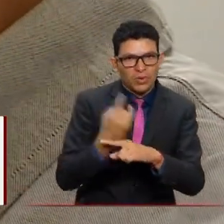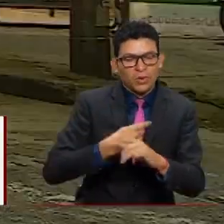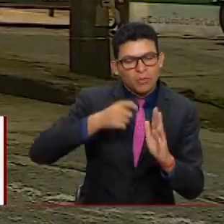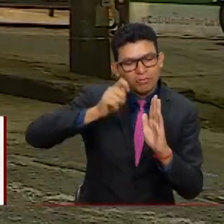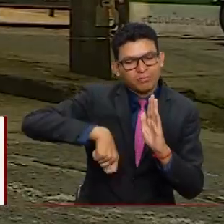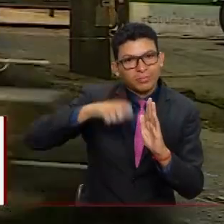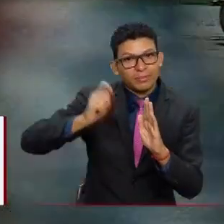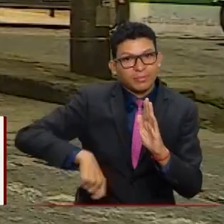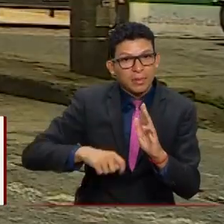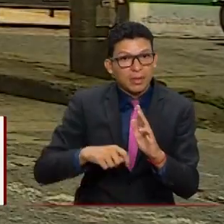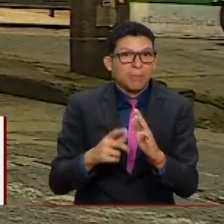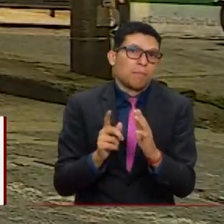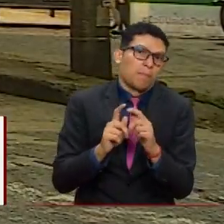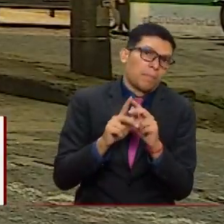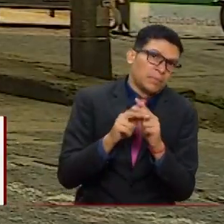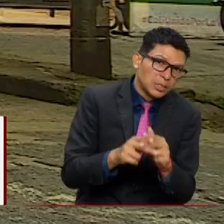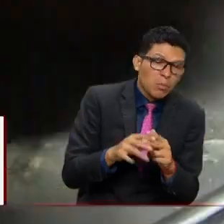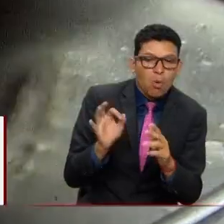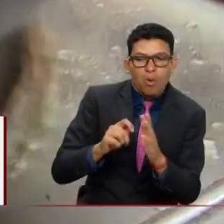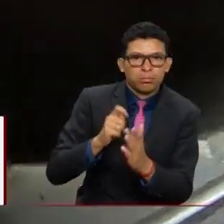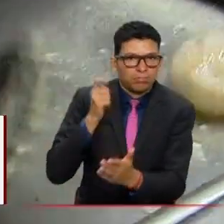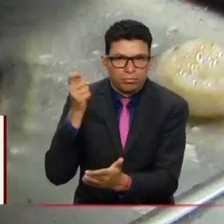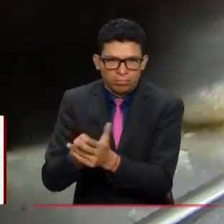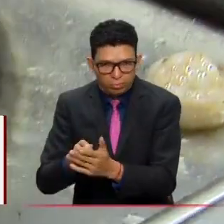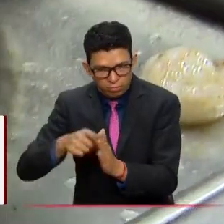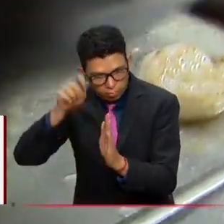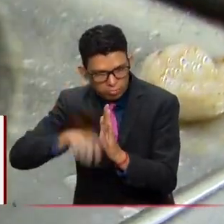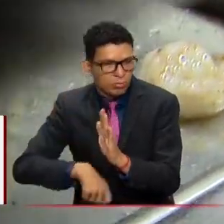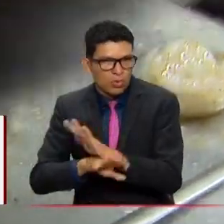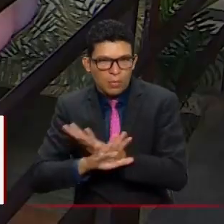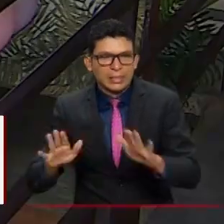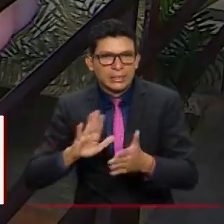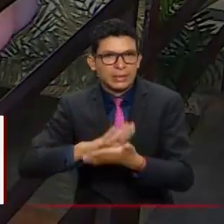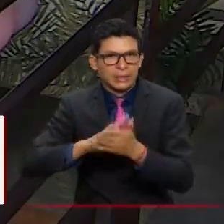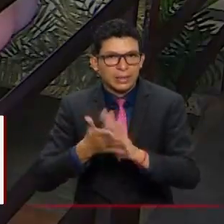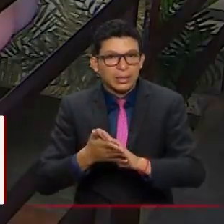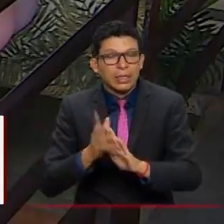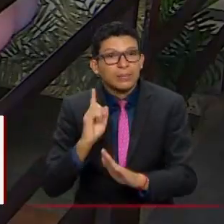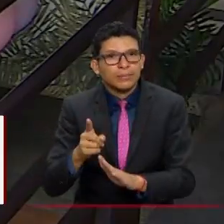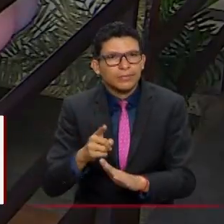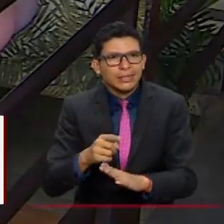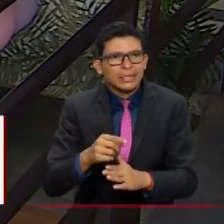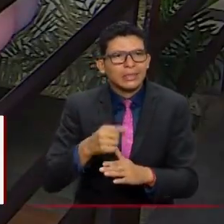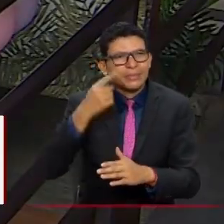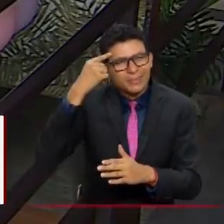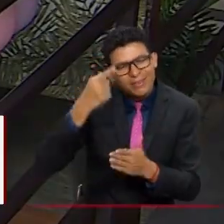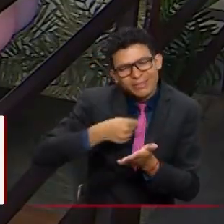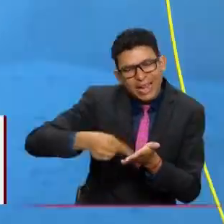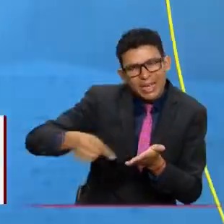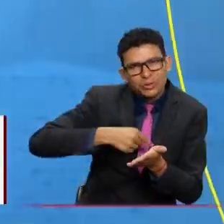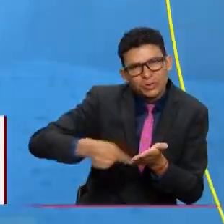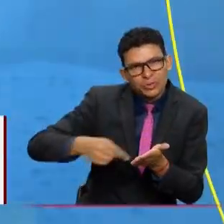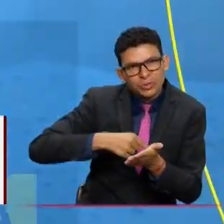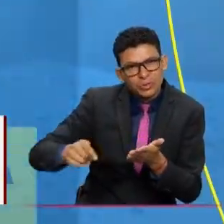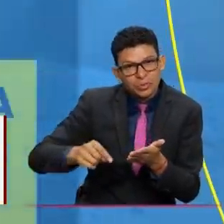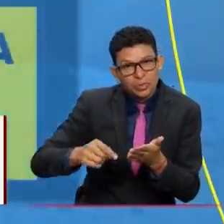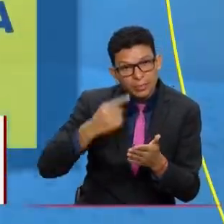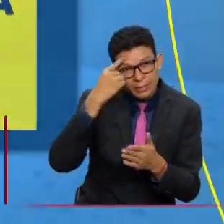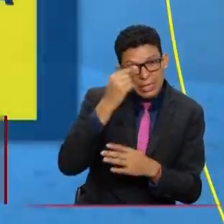de crédito o débito. Esta consiste en aliviar los gastos que operativamente tienen los establecimientos y pasar